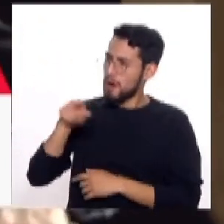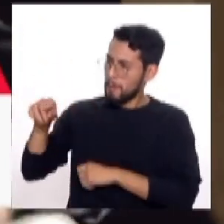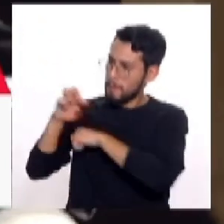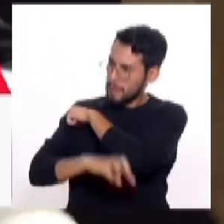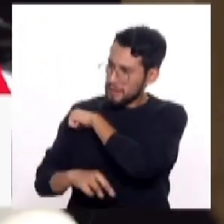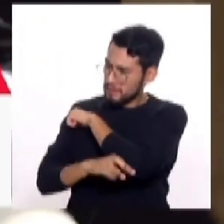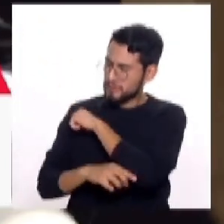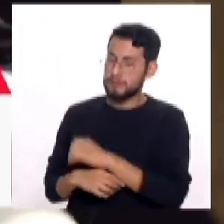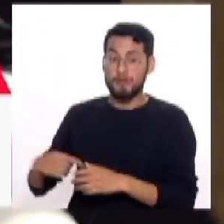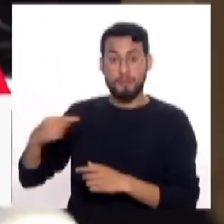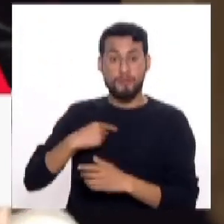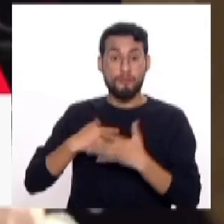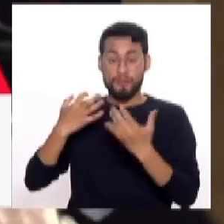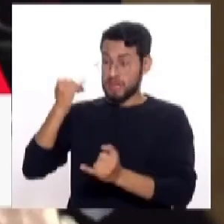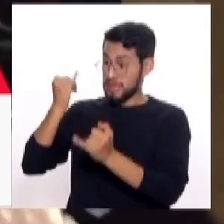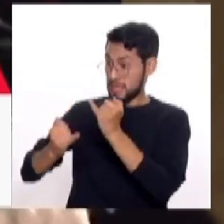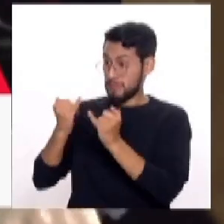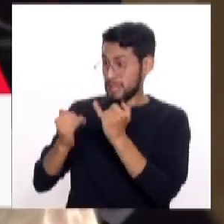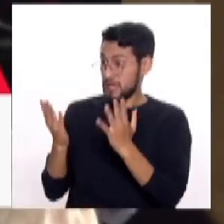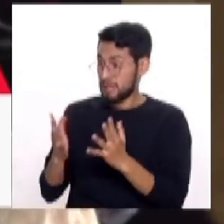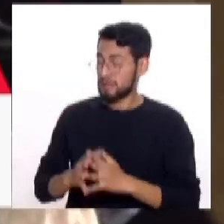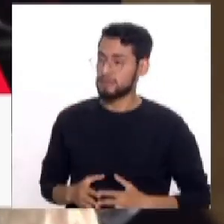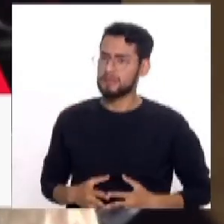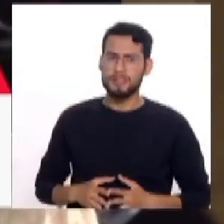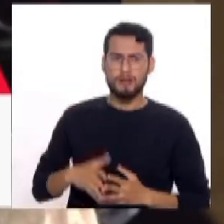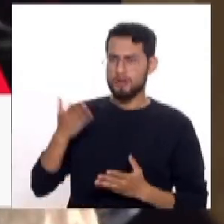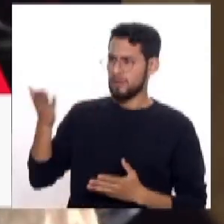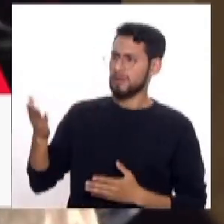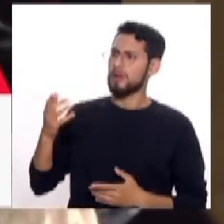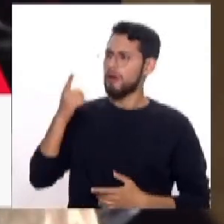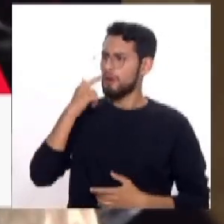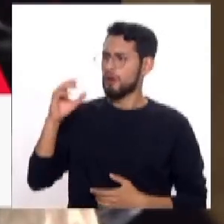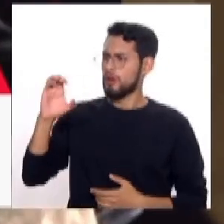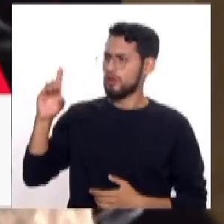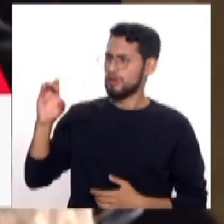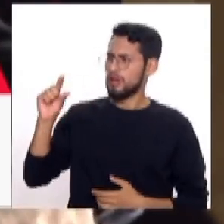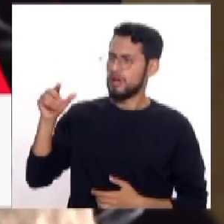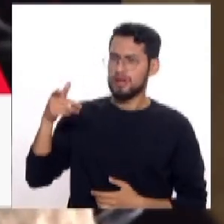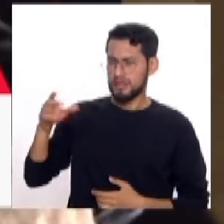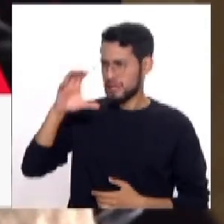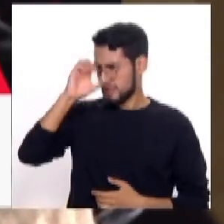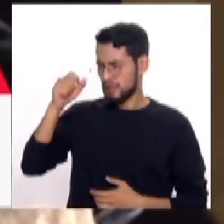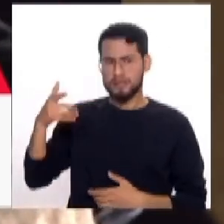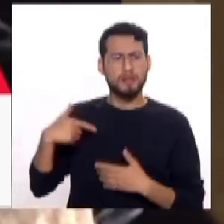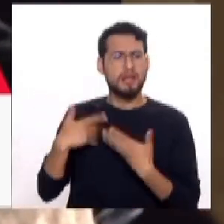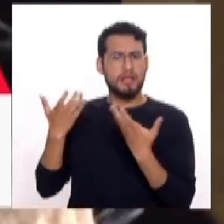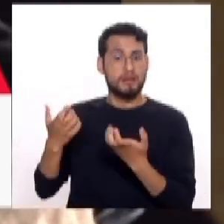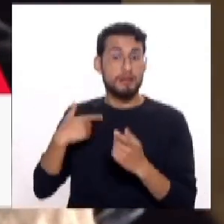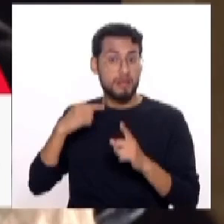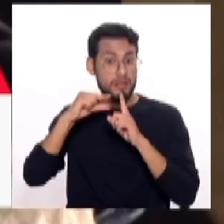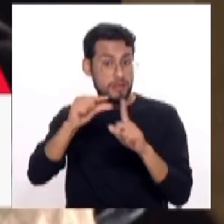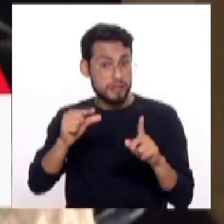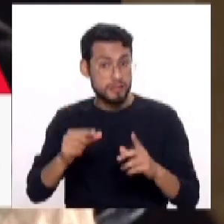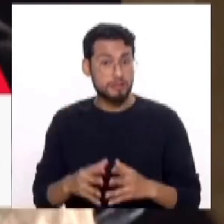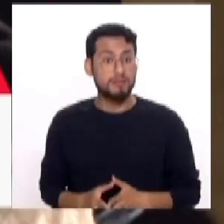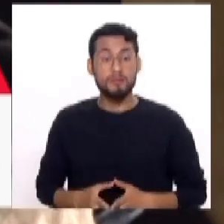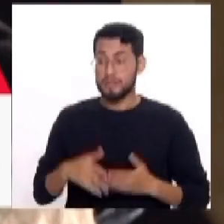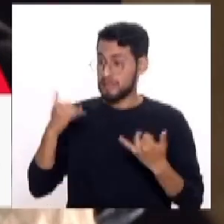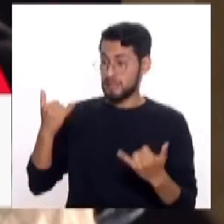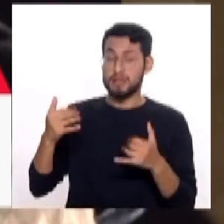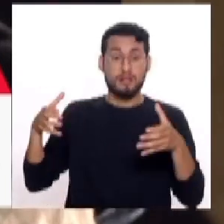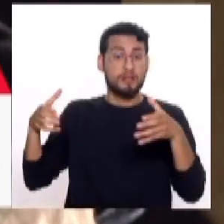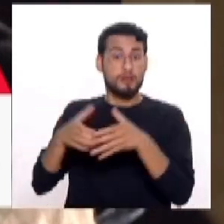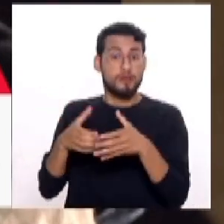países quiero terminar con el senador dod yo les quiero decir que esta